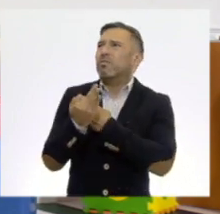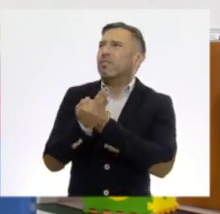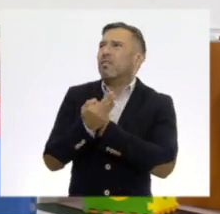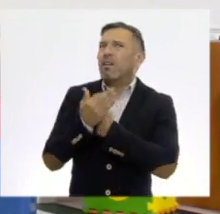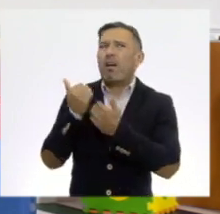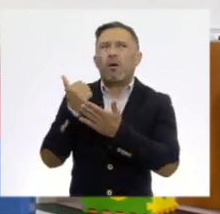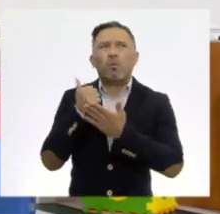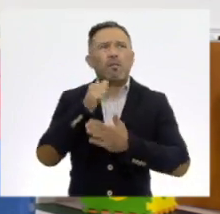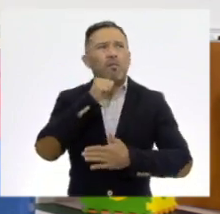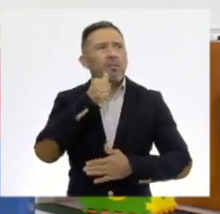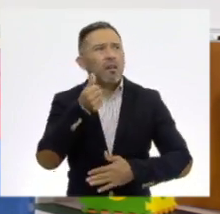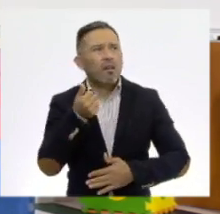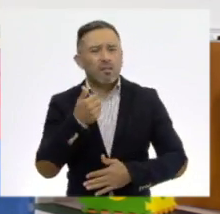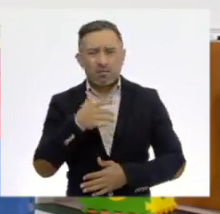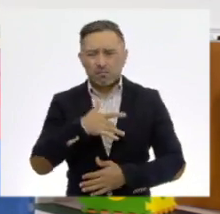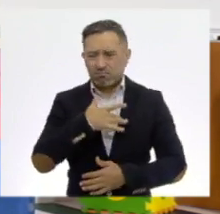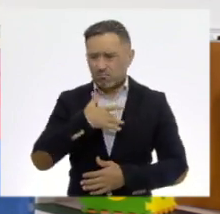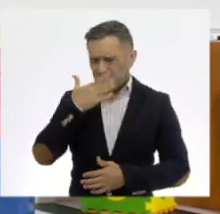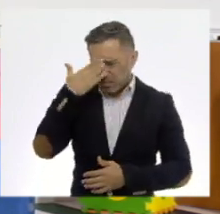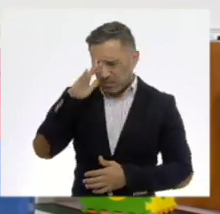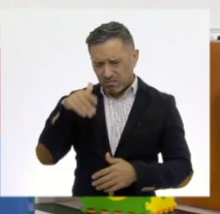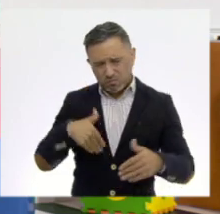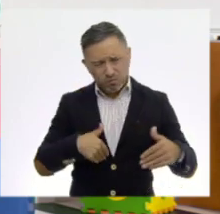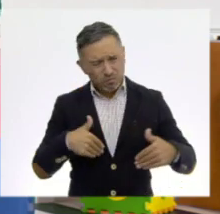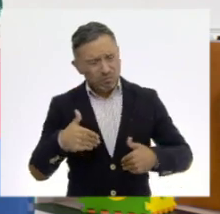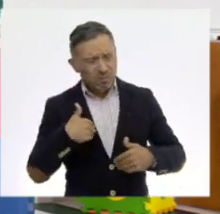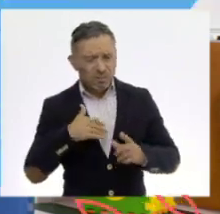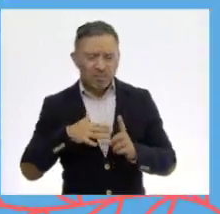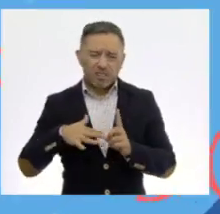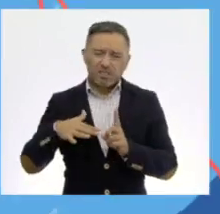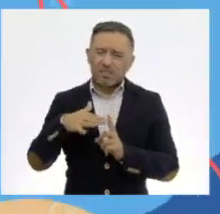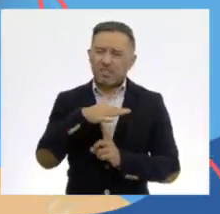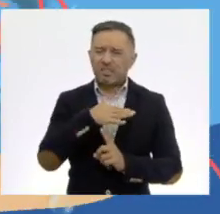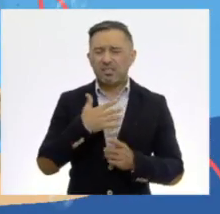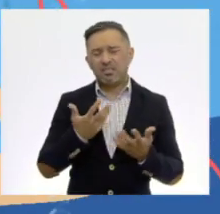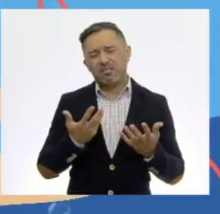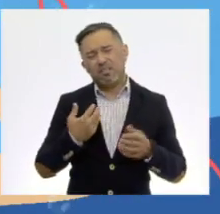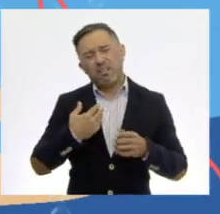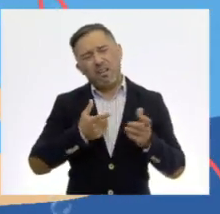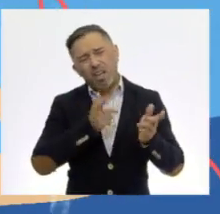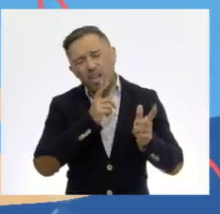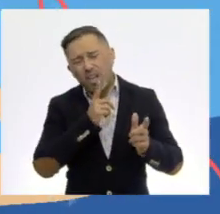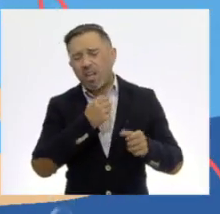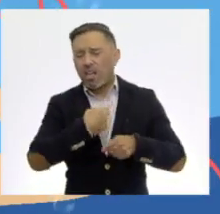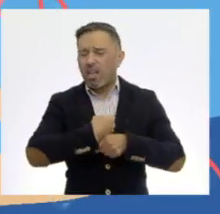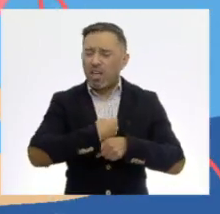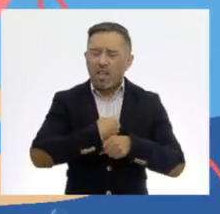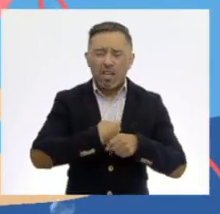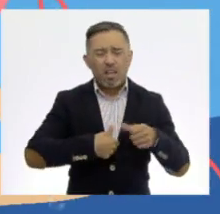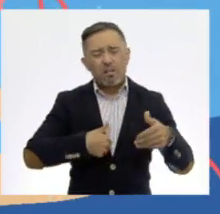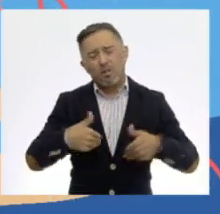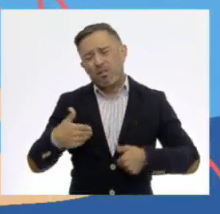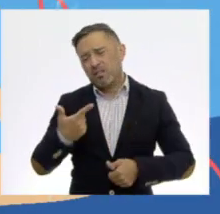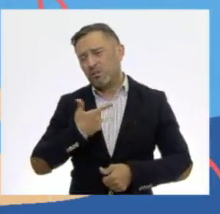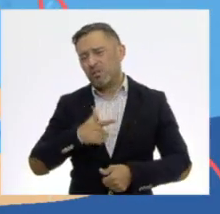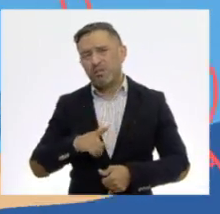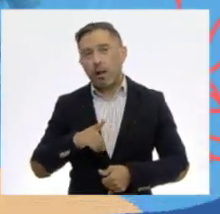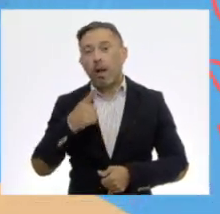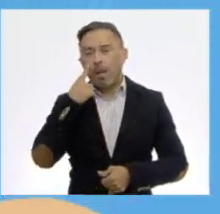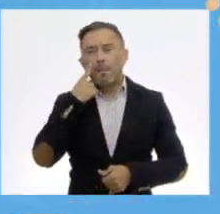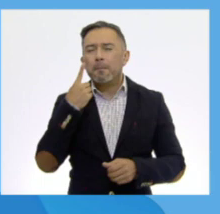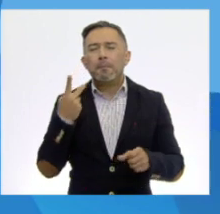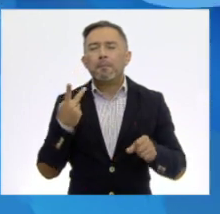la situación, ¿cierto? Pero entonces vamos a ver cuáles son las posibles opciones que tenemos para resolver esta